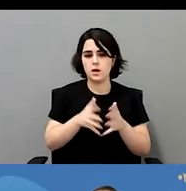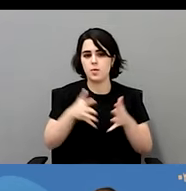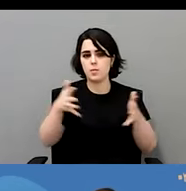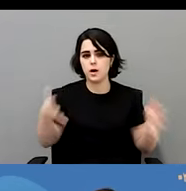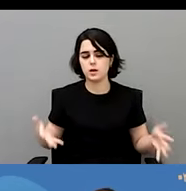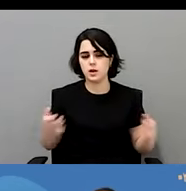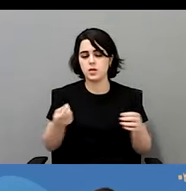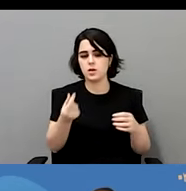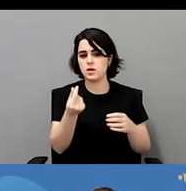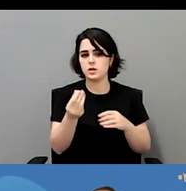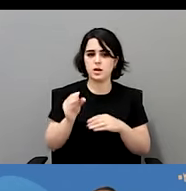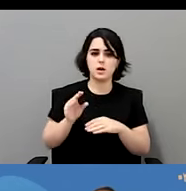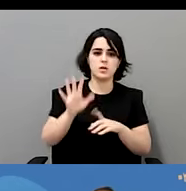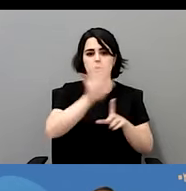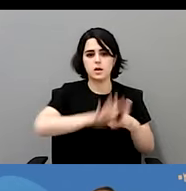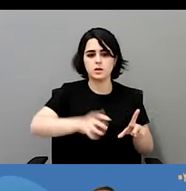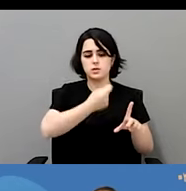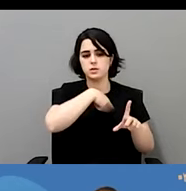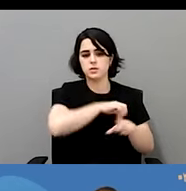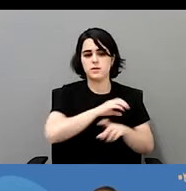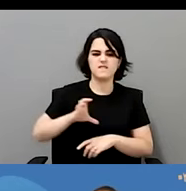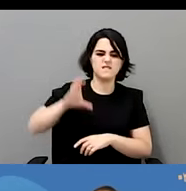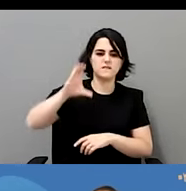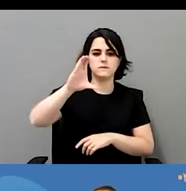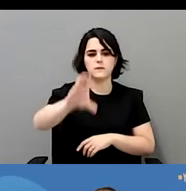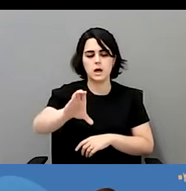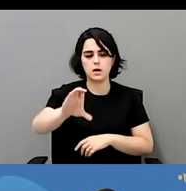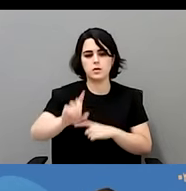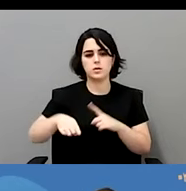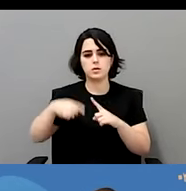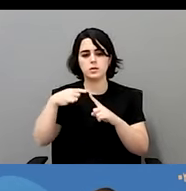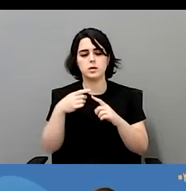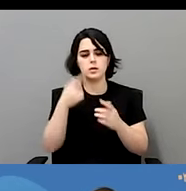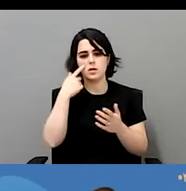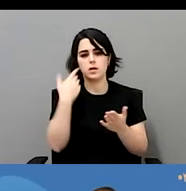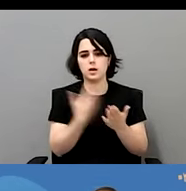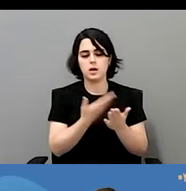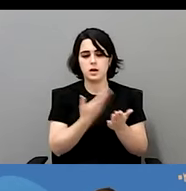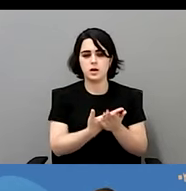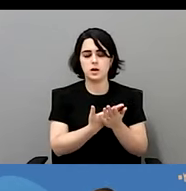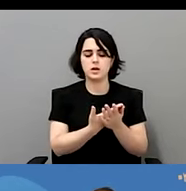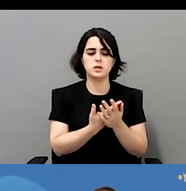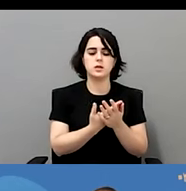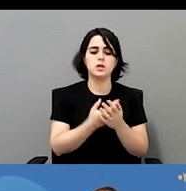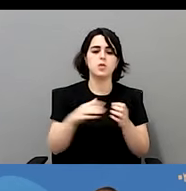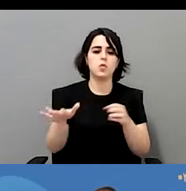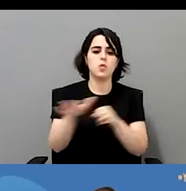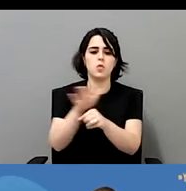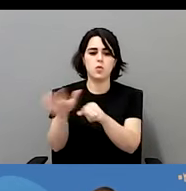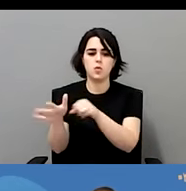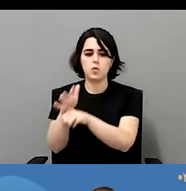dotación estatal para garantizar la cobertura de todas